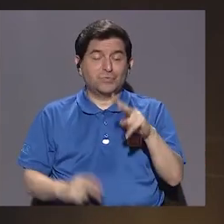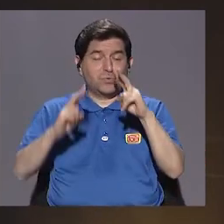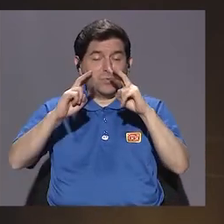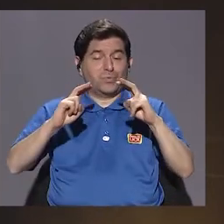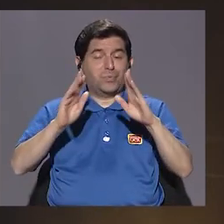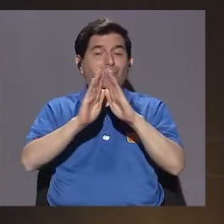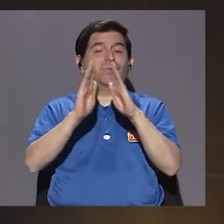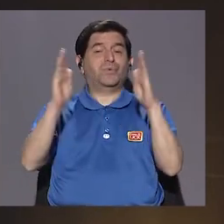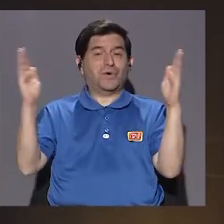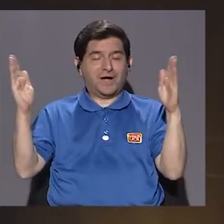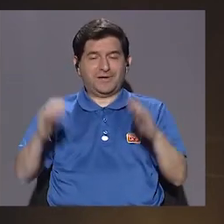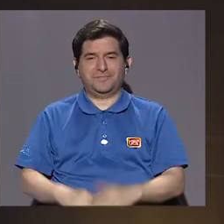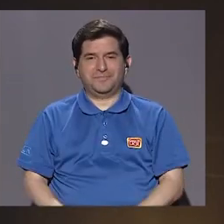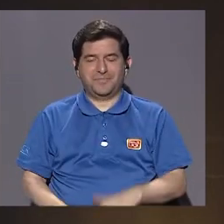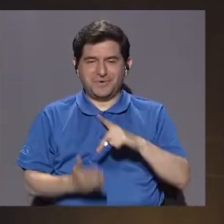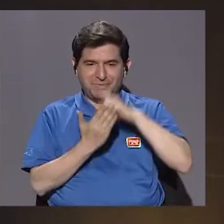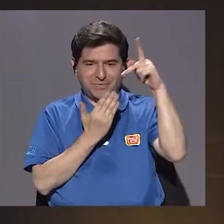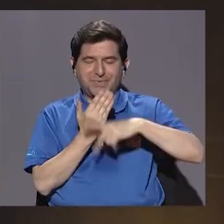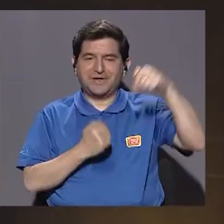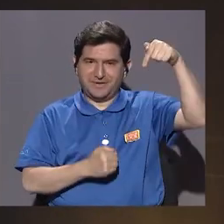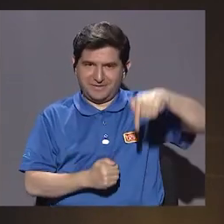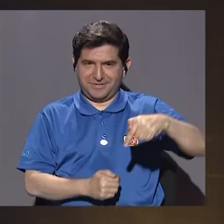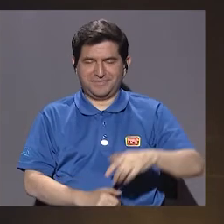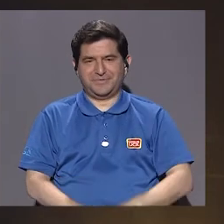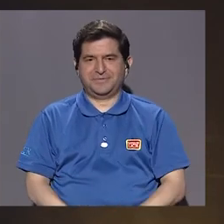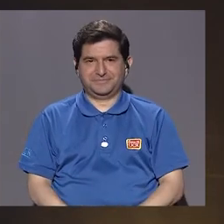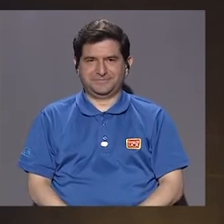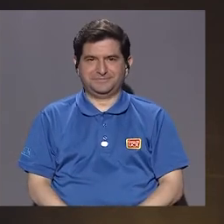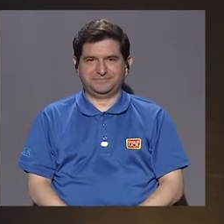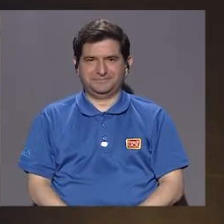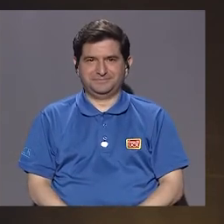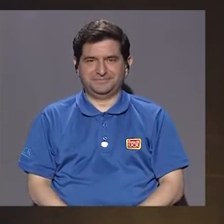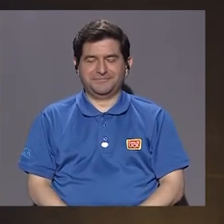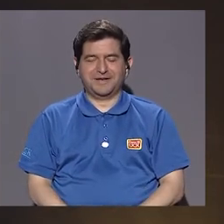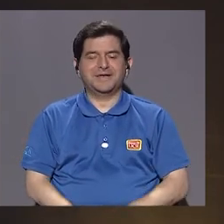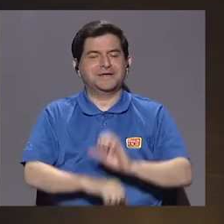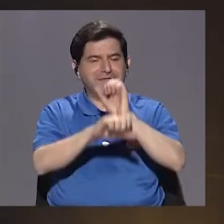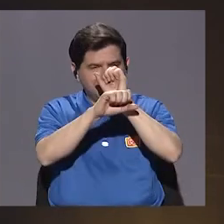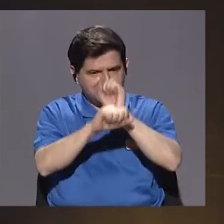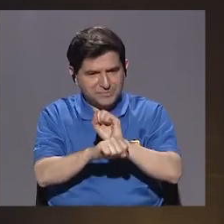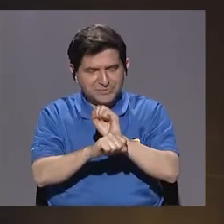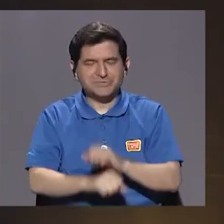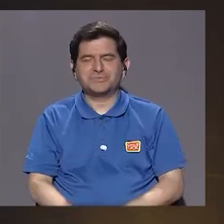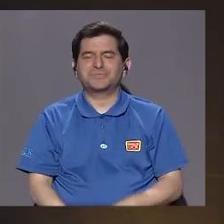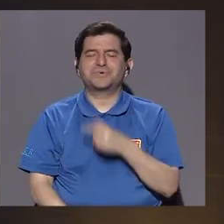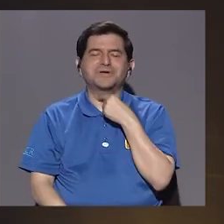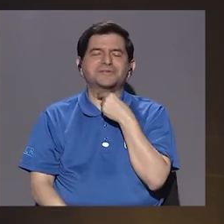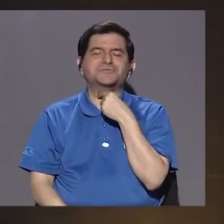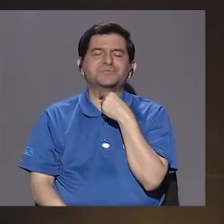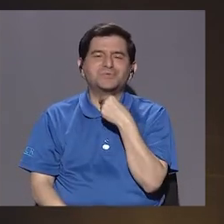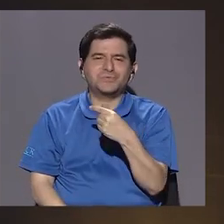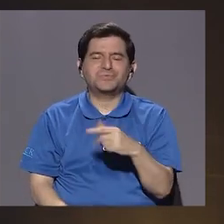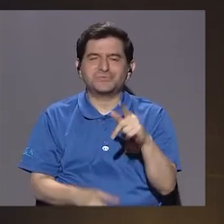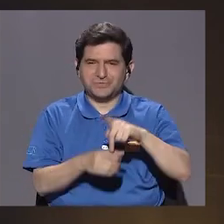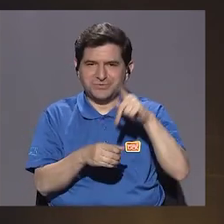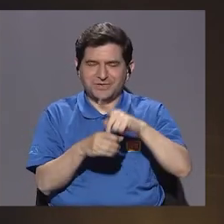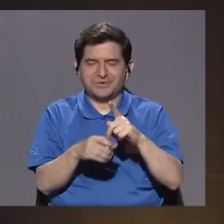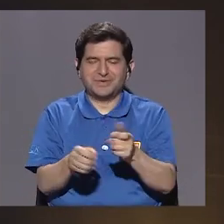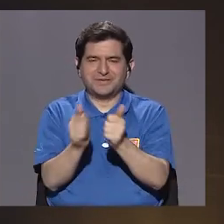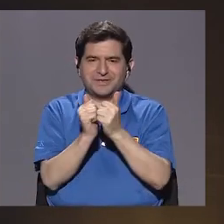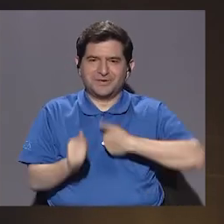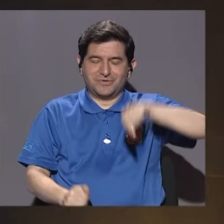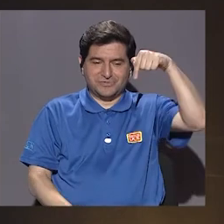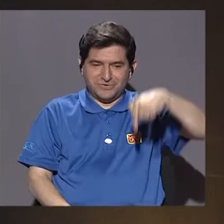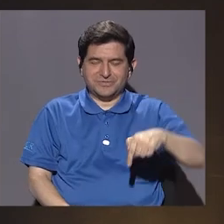en nuestro programa y como de costumbre nos da mucho gusto de que participe con nosotros